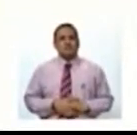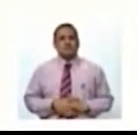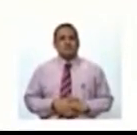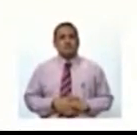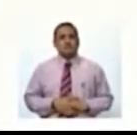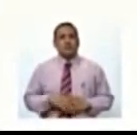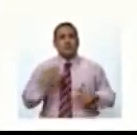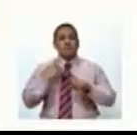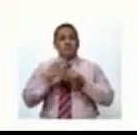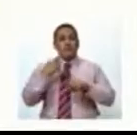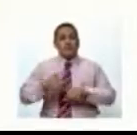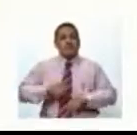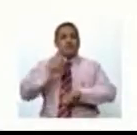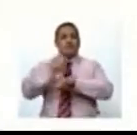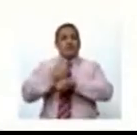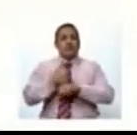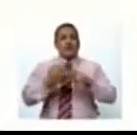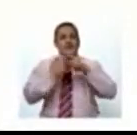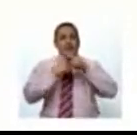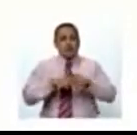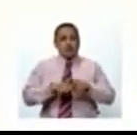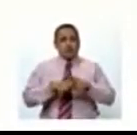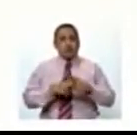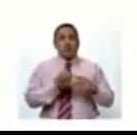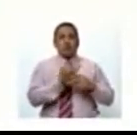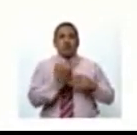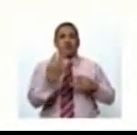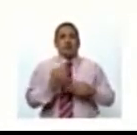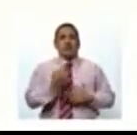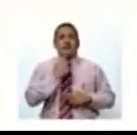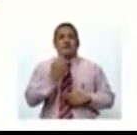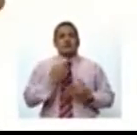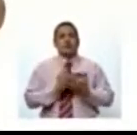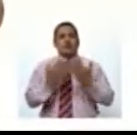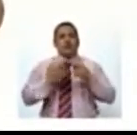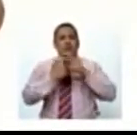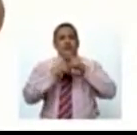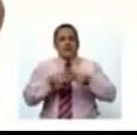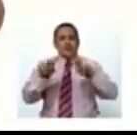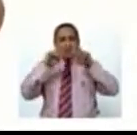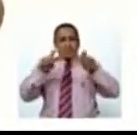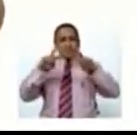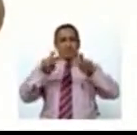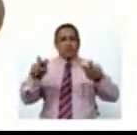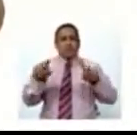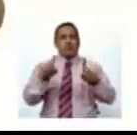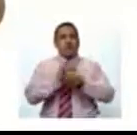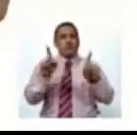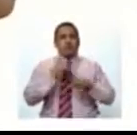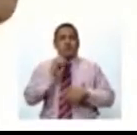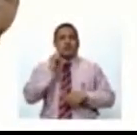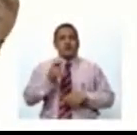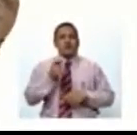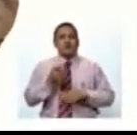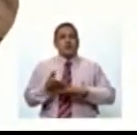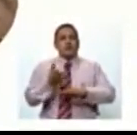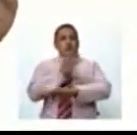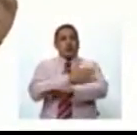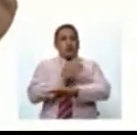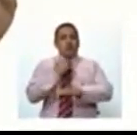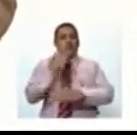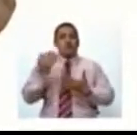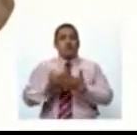por excelencia, el inicio del cómputo está en la apertura de la investigación, que no es por el juez, sino al menos ahora